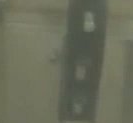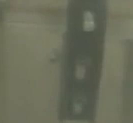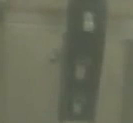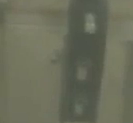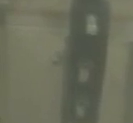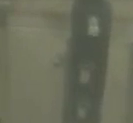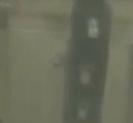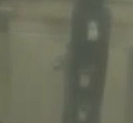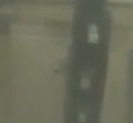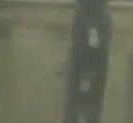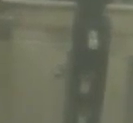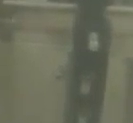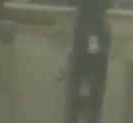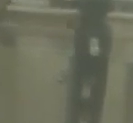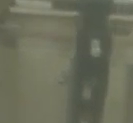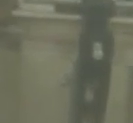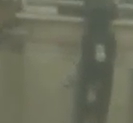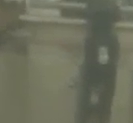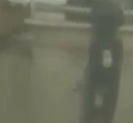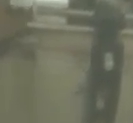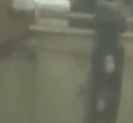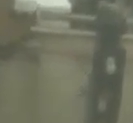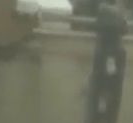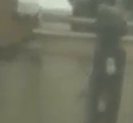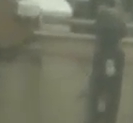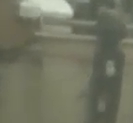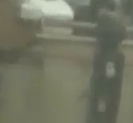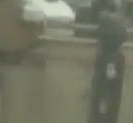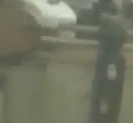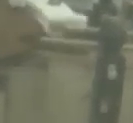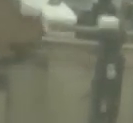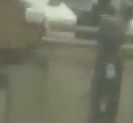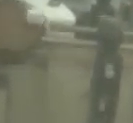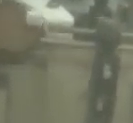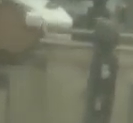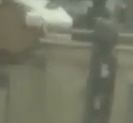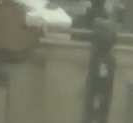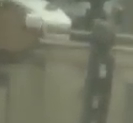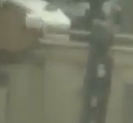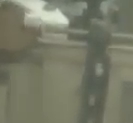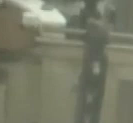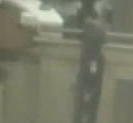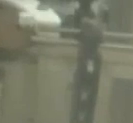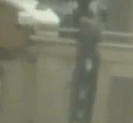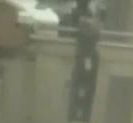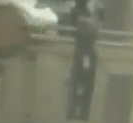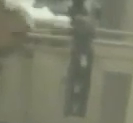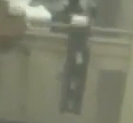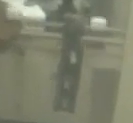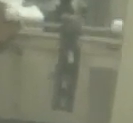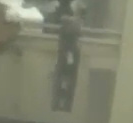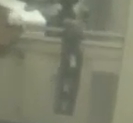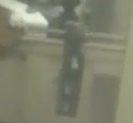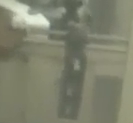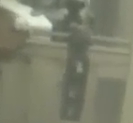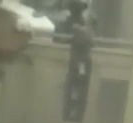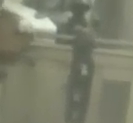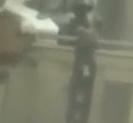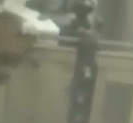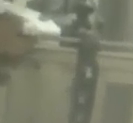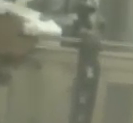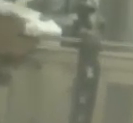la colaboración del pueblo venezolano a aumentar la productividad de la nación. Eso ante los